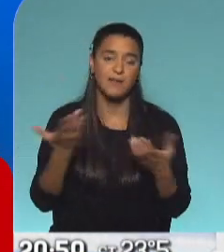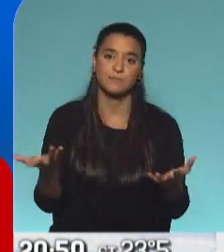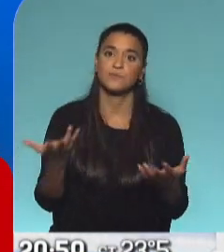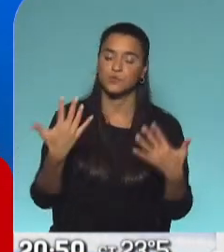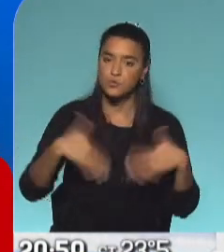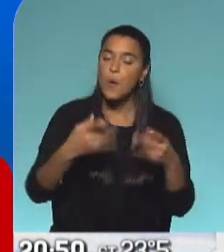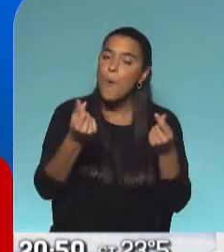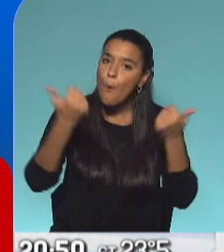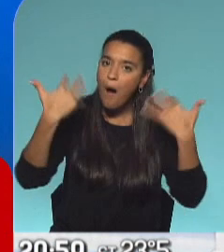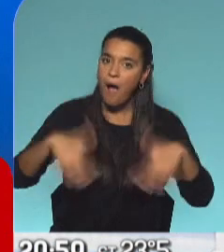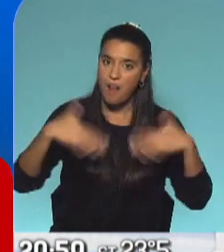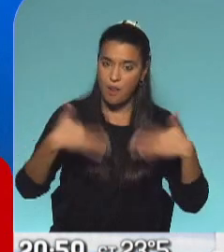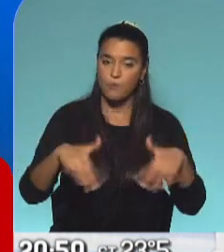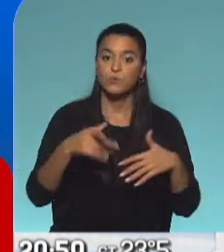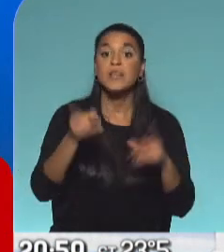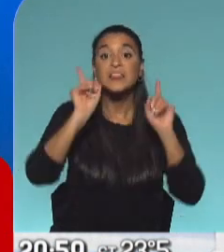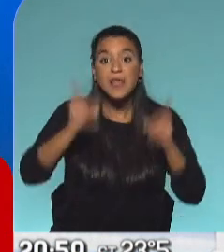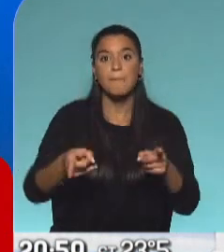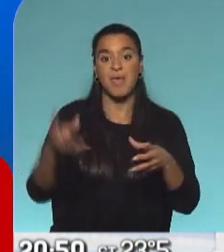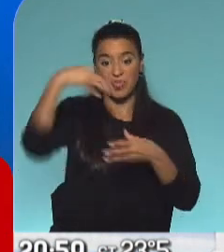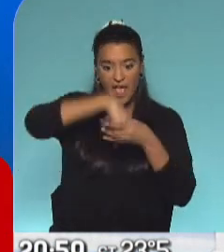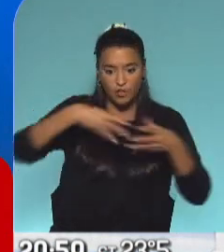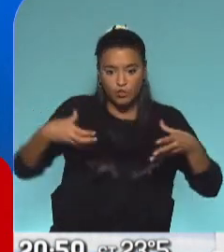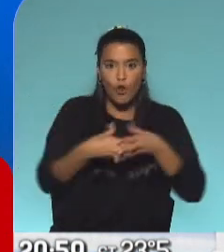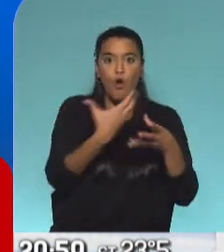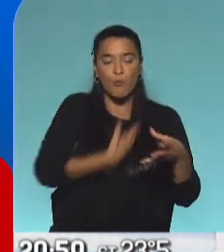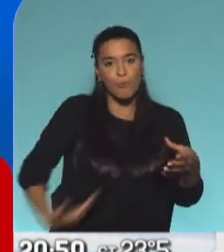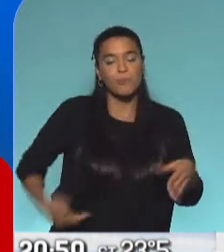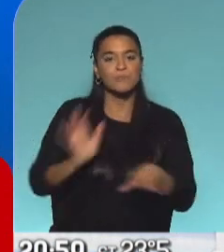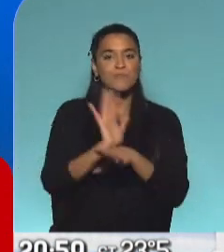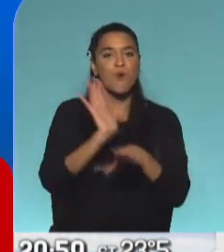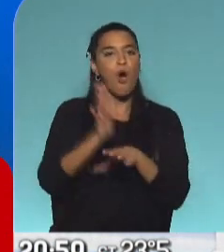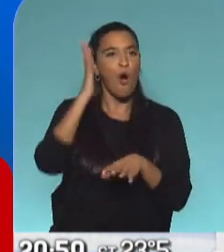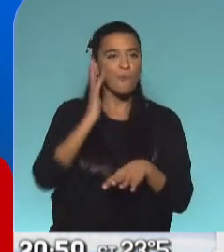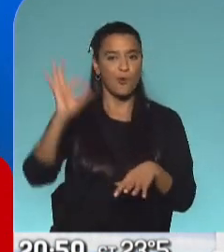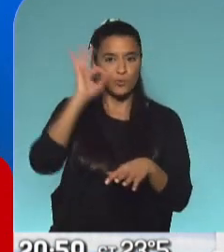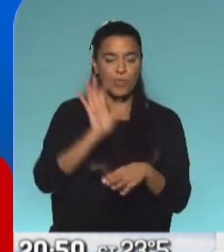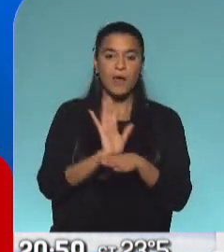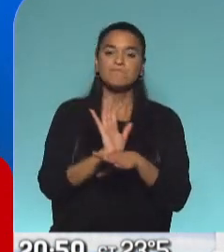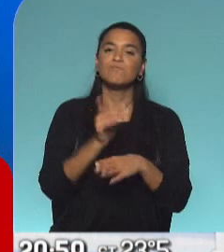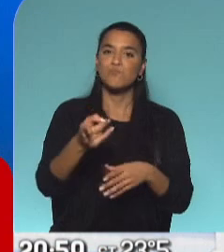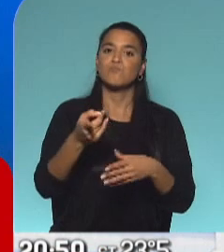mucho valor lo que sucedió y también hacia adentro del gobierno se vive como una oportunidad, me parece, para